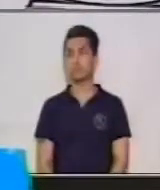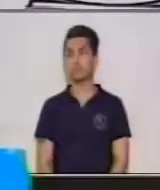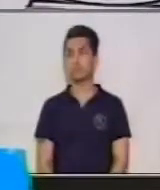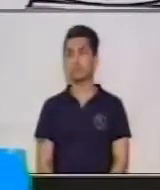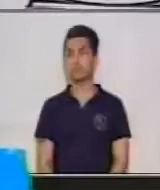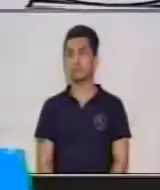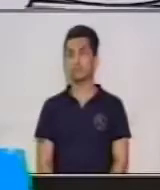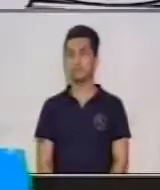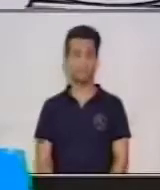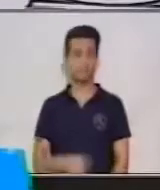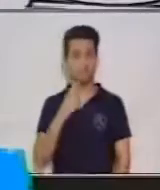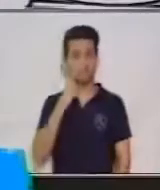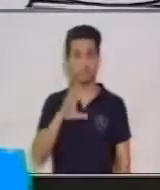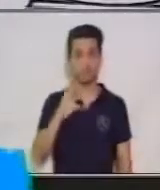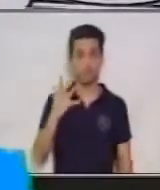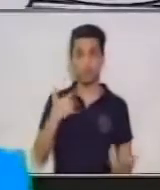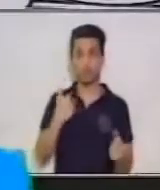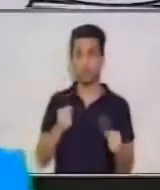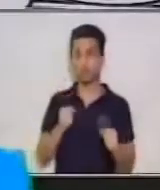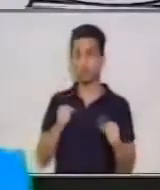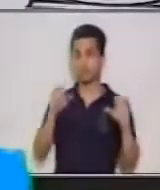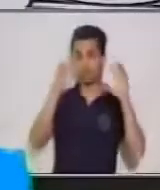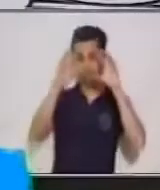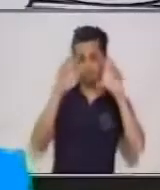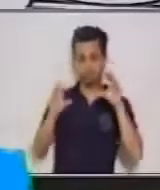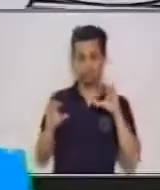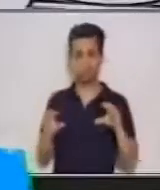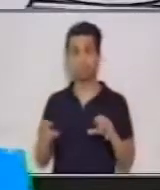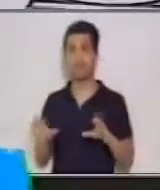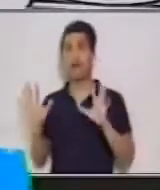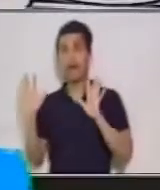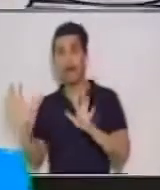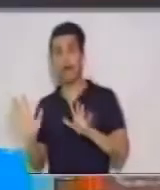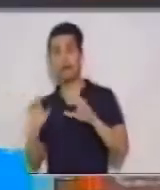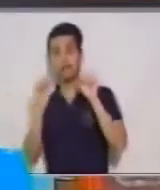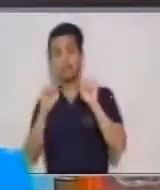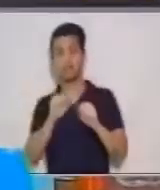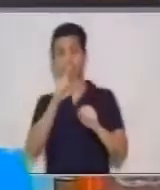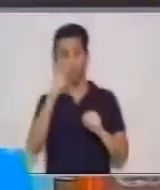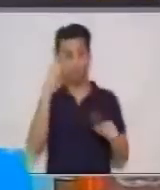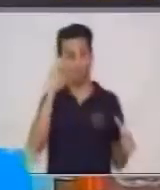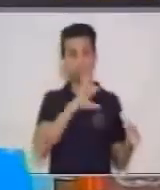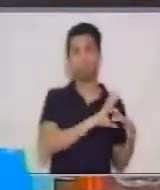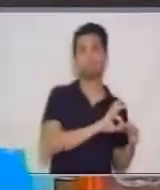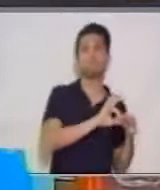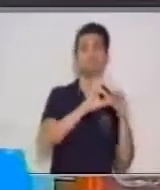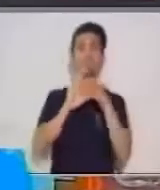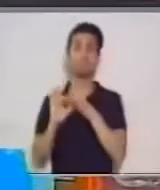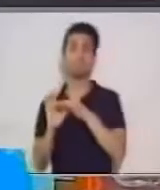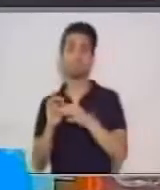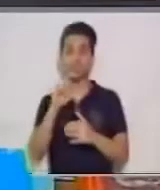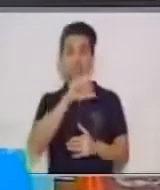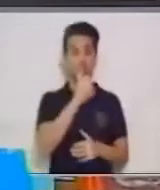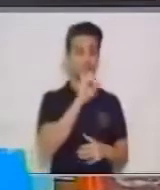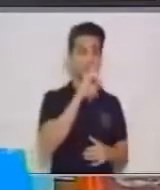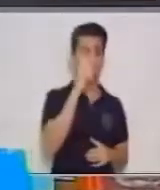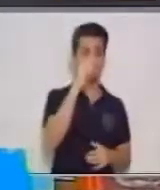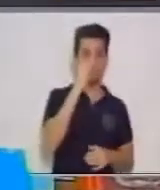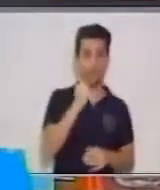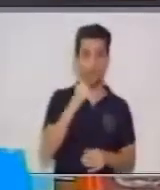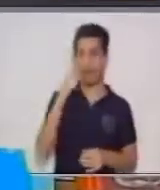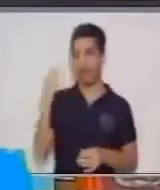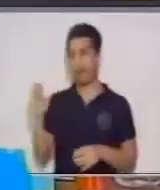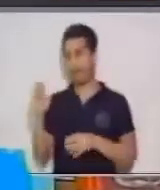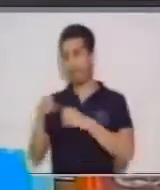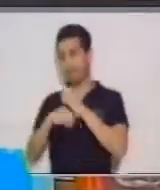¿Te has dado cuenta cómo hemos llenado nuestro organizador? De esta forma tú puedes establecer la relación entre la causa y los efectos